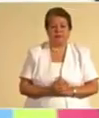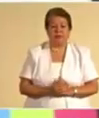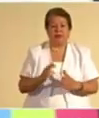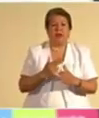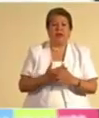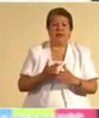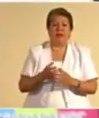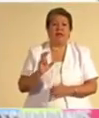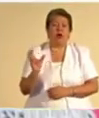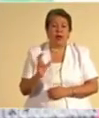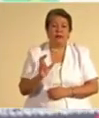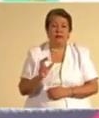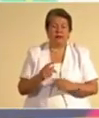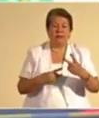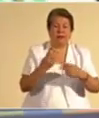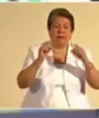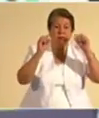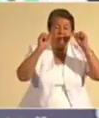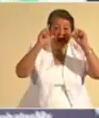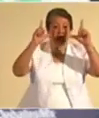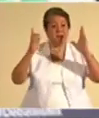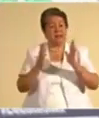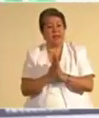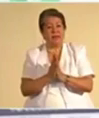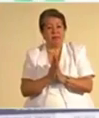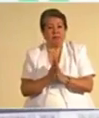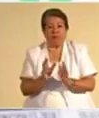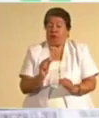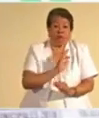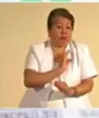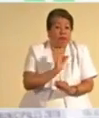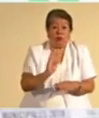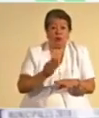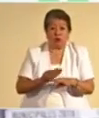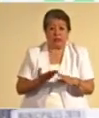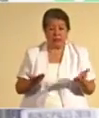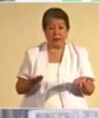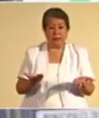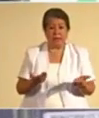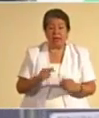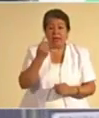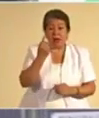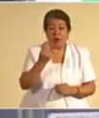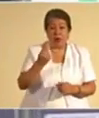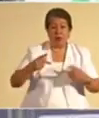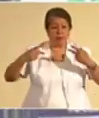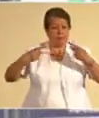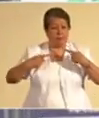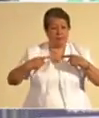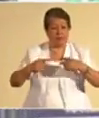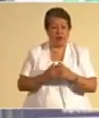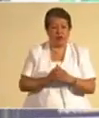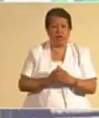¿Hasta cuándo vamos a despertar? No es posible que un ciudadano que